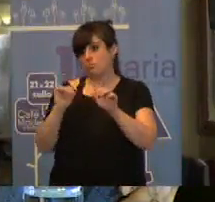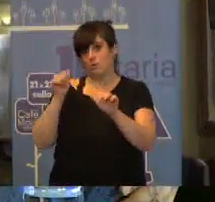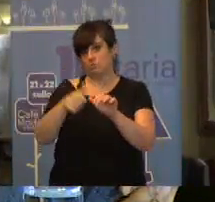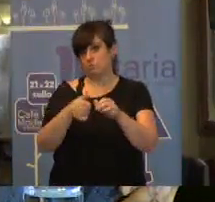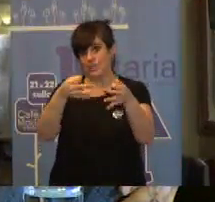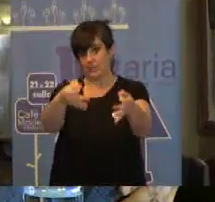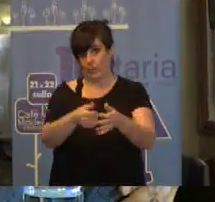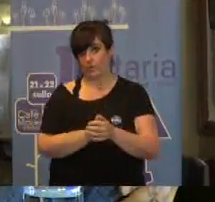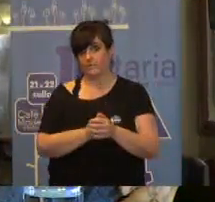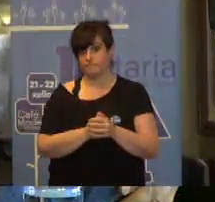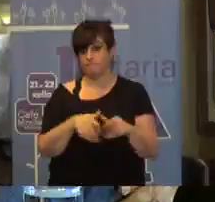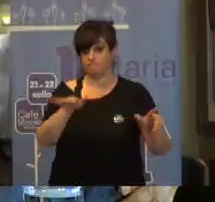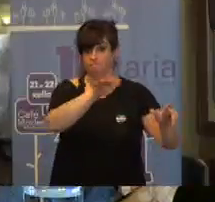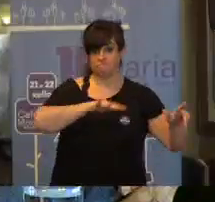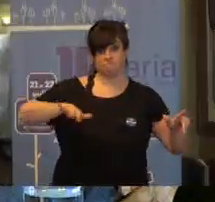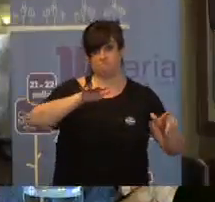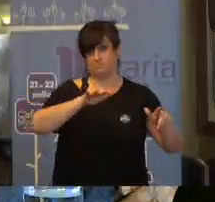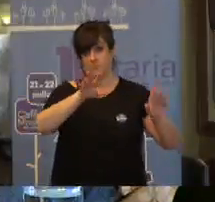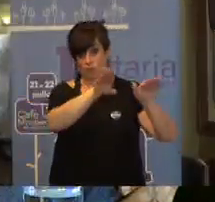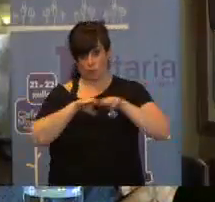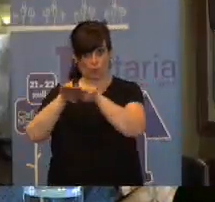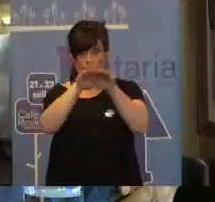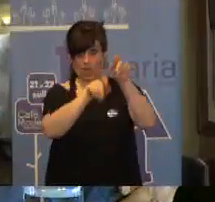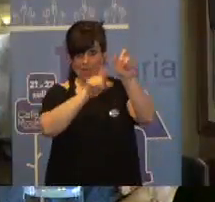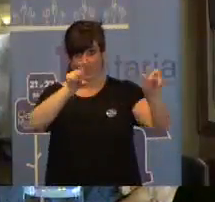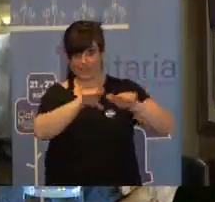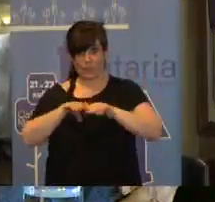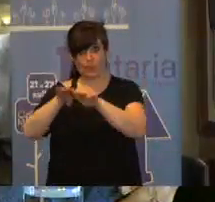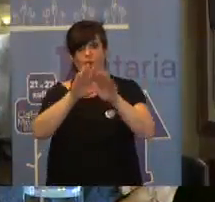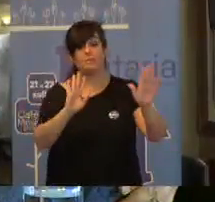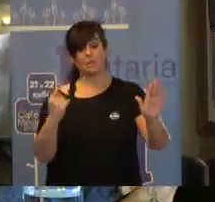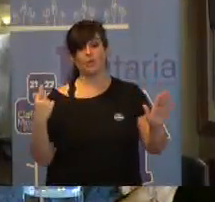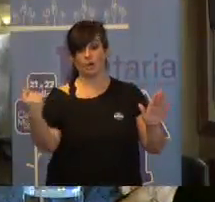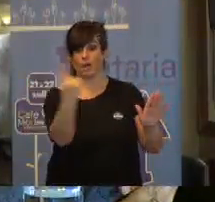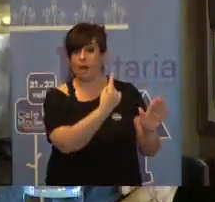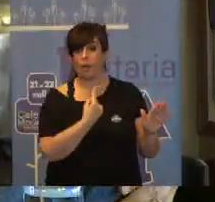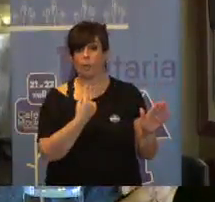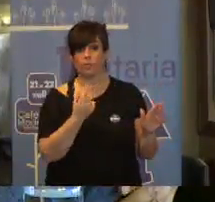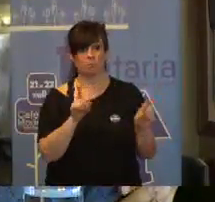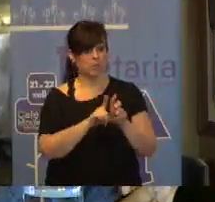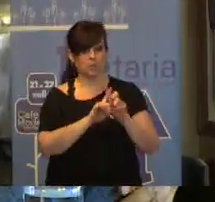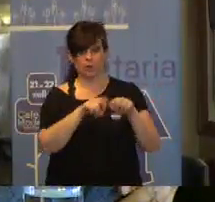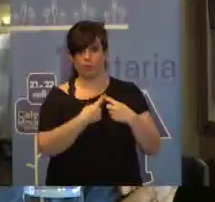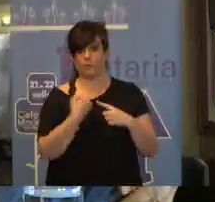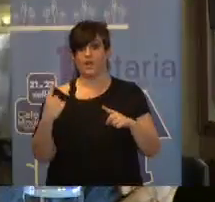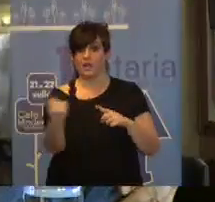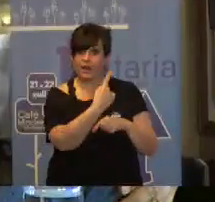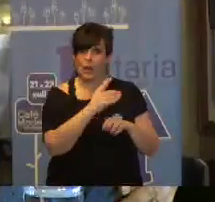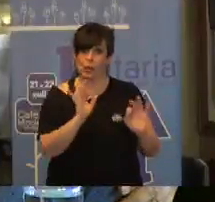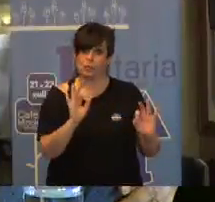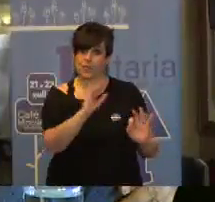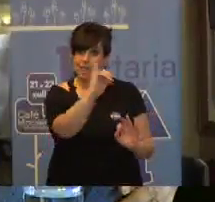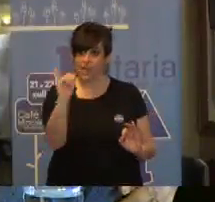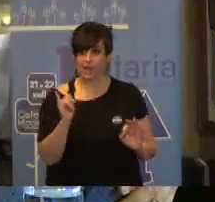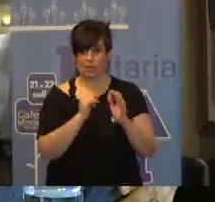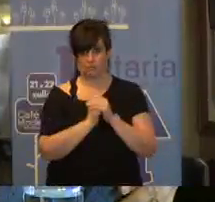espazo entre iguais, o que pasa que, pois, cada un, digamos, como nas familias, non? Cada un ten a súa especialidade e se ocupa